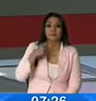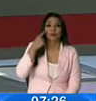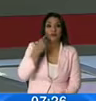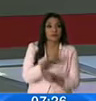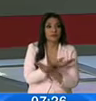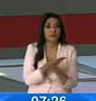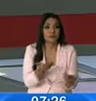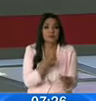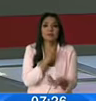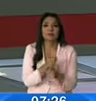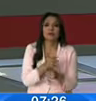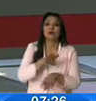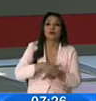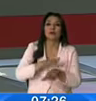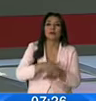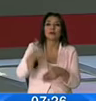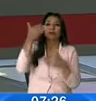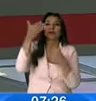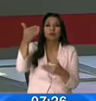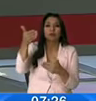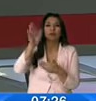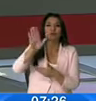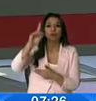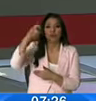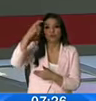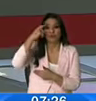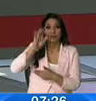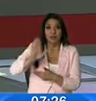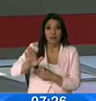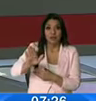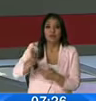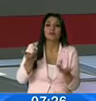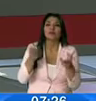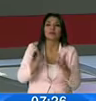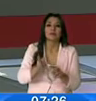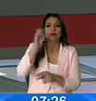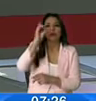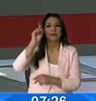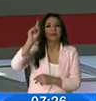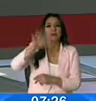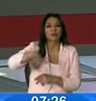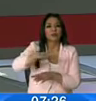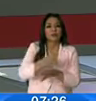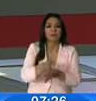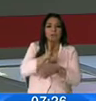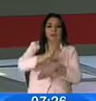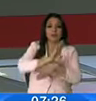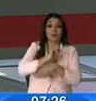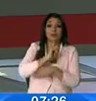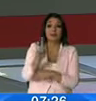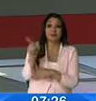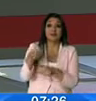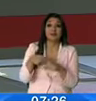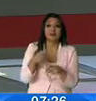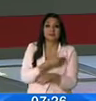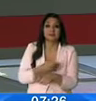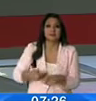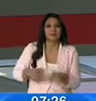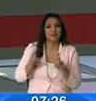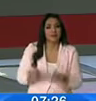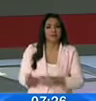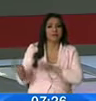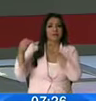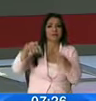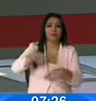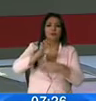reconoce ser responsable político de las acciones de su gobierno, se registran reacciones en la Asamblea, donde afirman que el expresidente debería retornar al